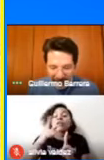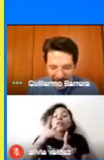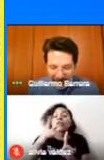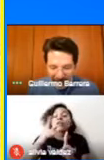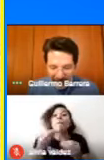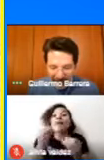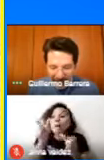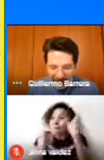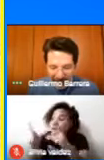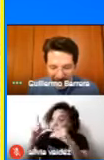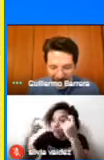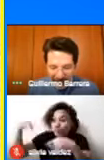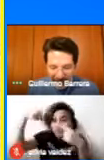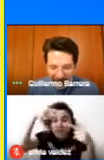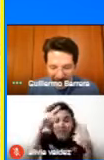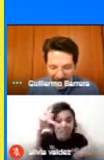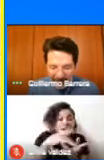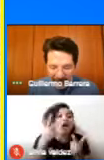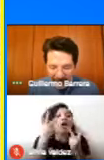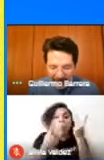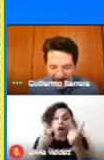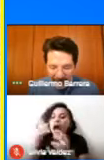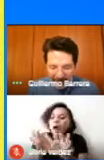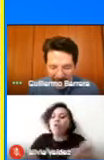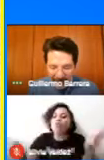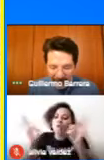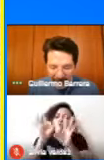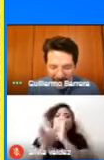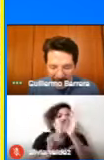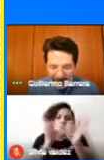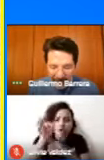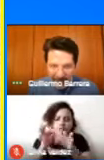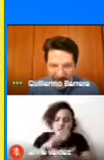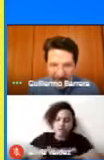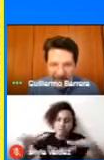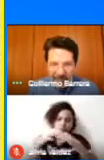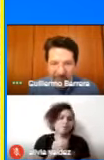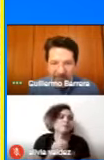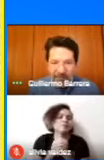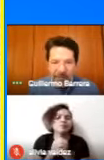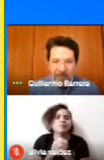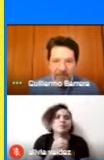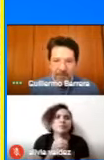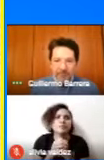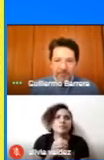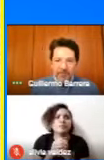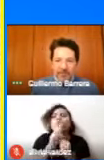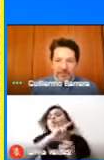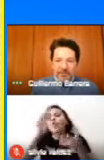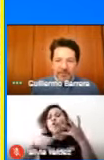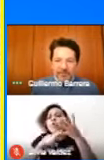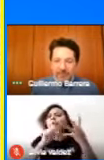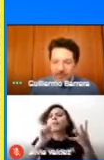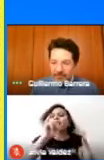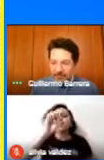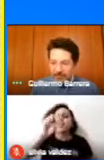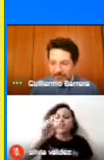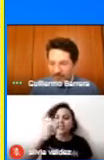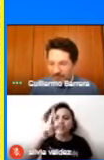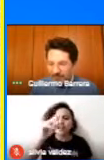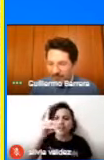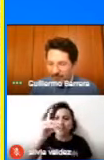los turistas cuiden y cuiden el territorio. Bueno, tenemos otra pregunta de Ingrid Castillo.